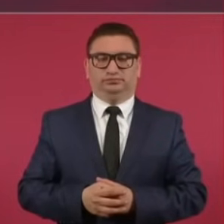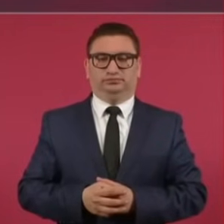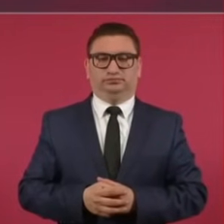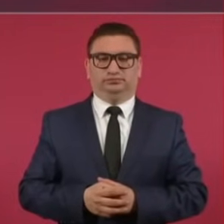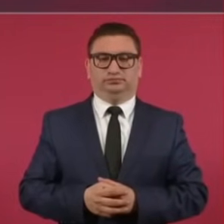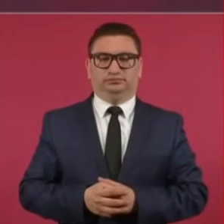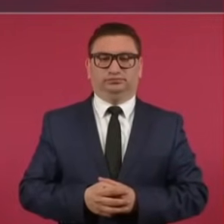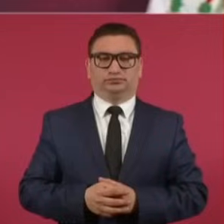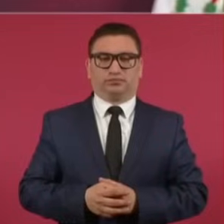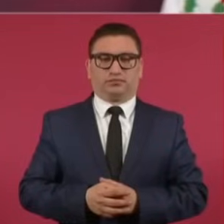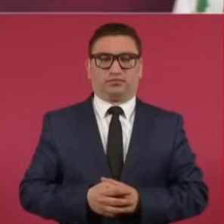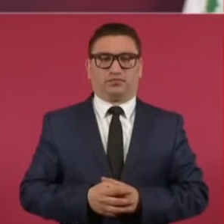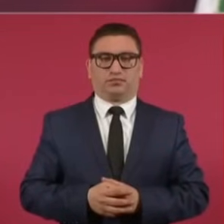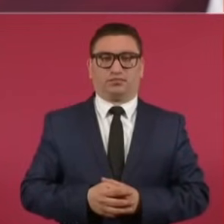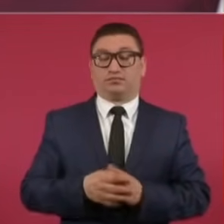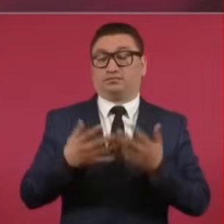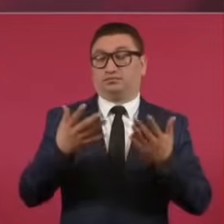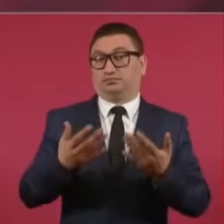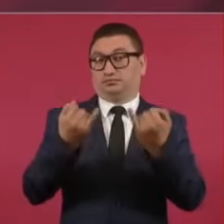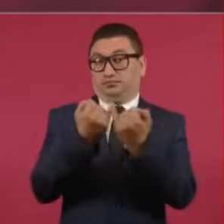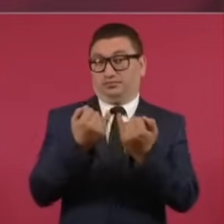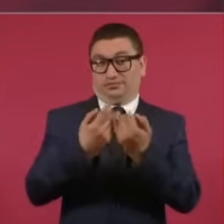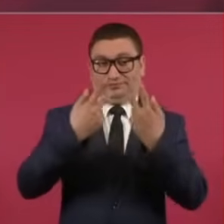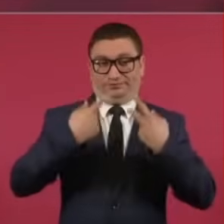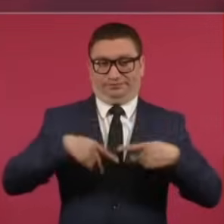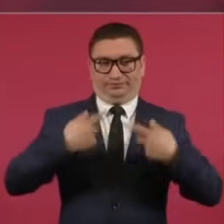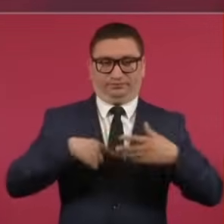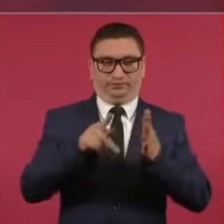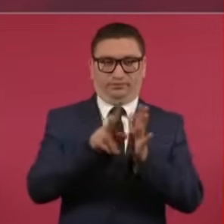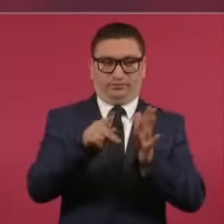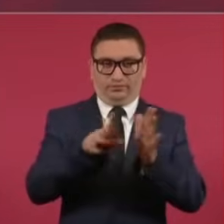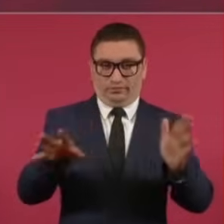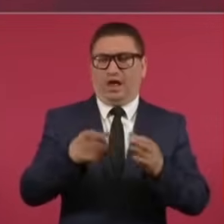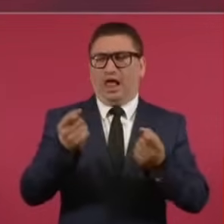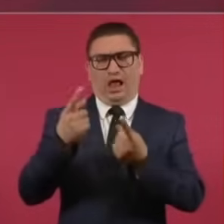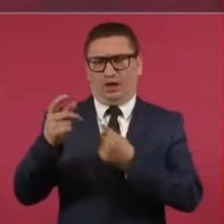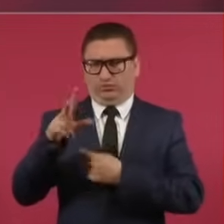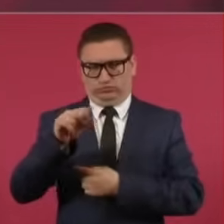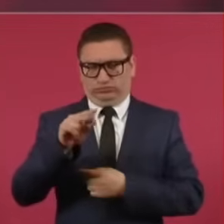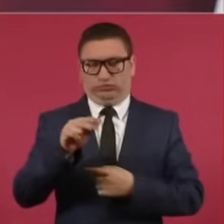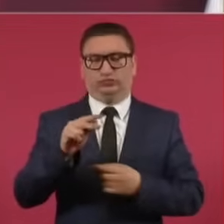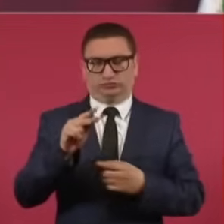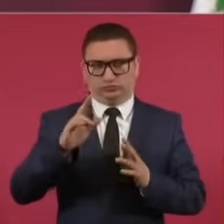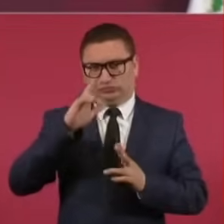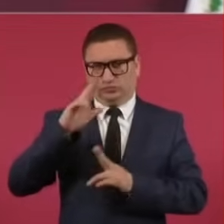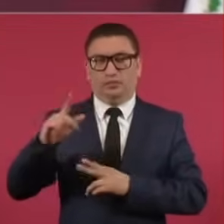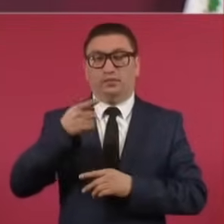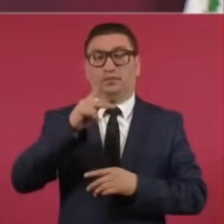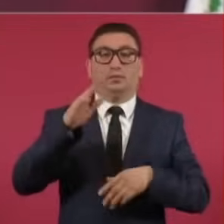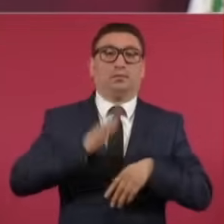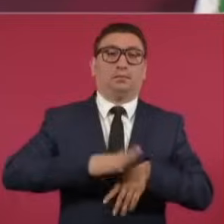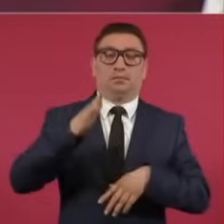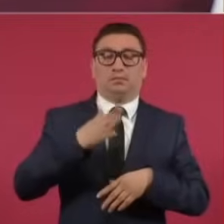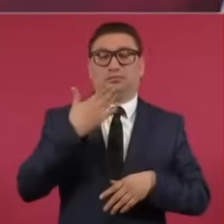los periodistas, ¿no?, con honrosas excepciones, la mayoría, los más famosos, ¿no?,